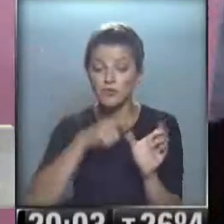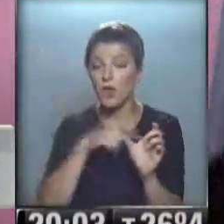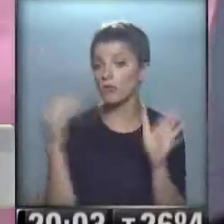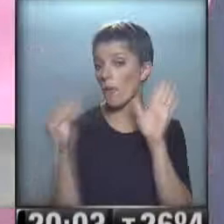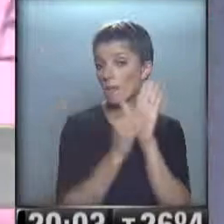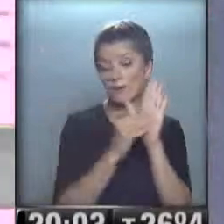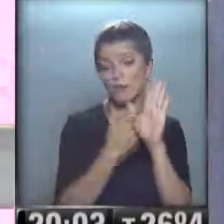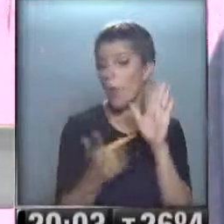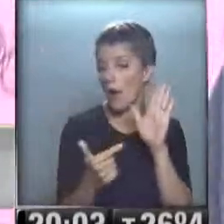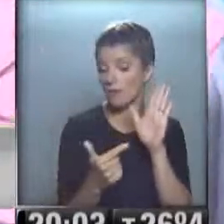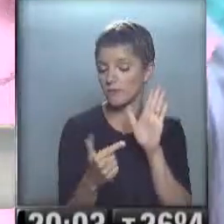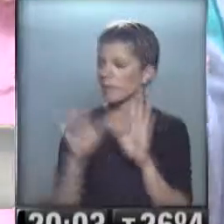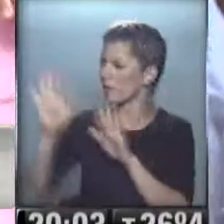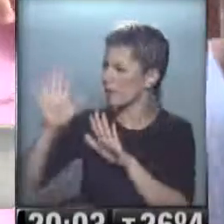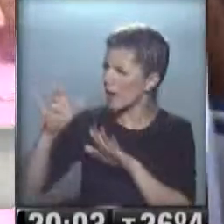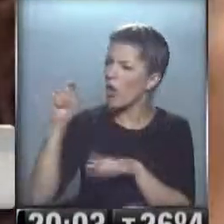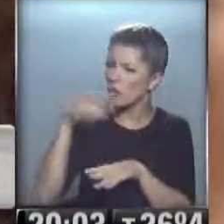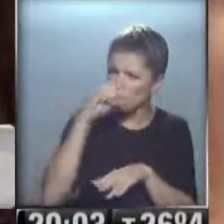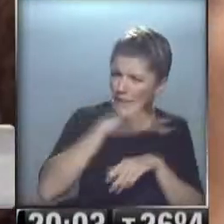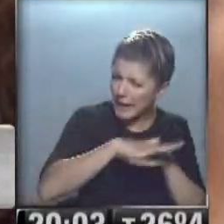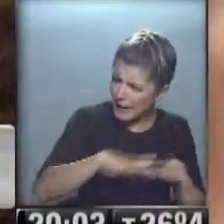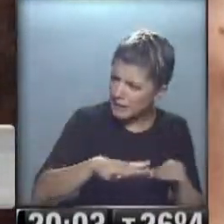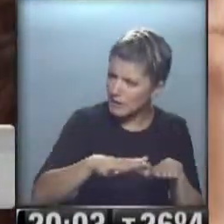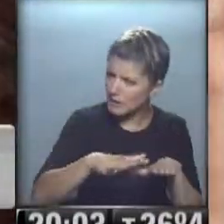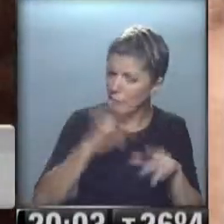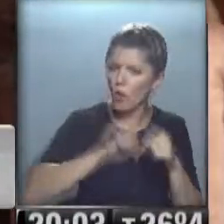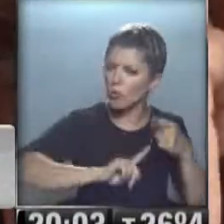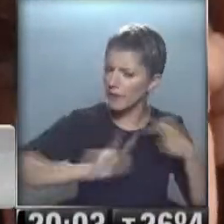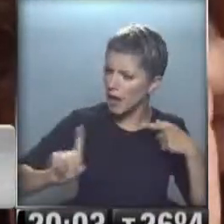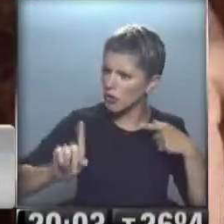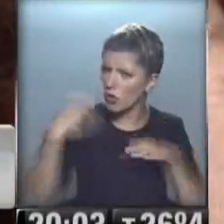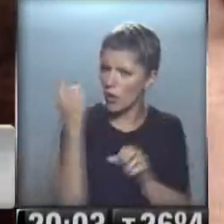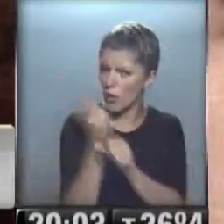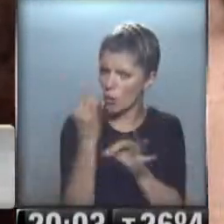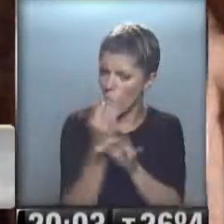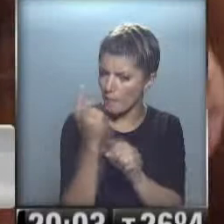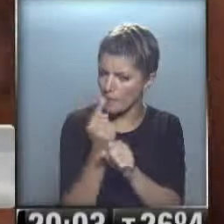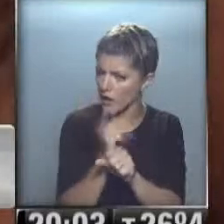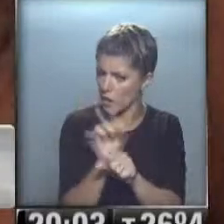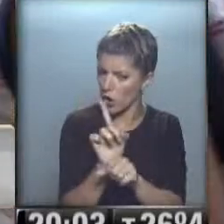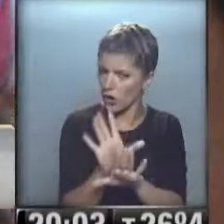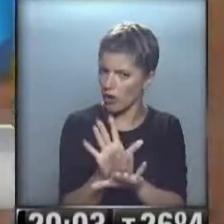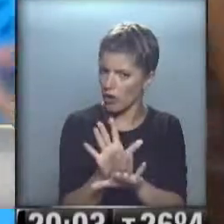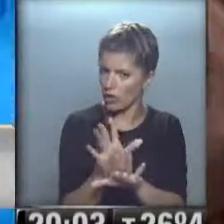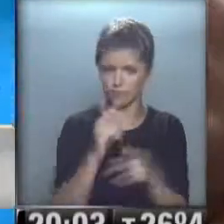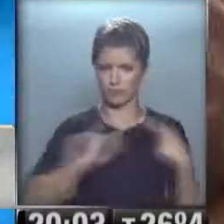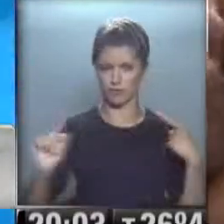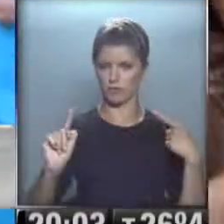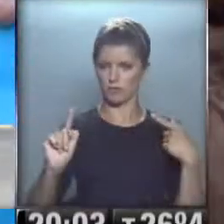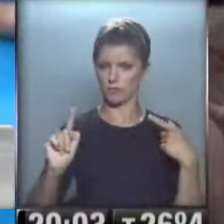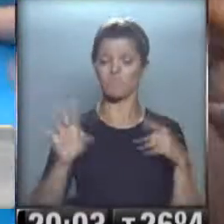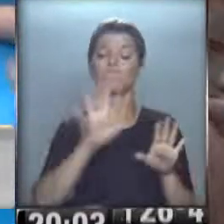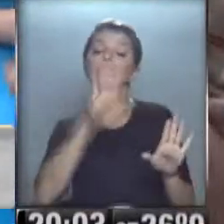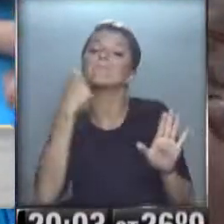viene cursando jardín pero no entra directo si es así si está cursando jardín no entra directo al primer grado según el